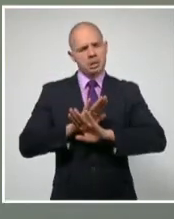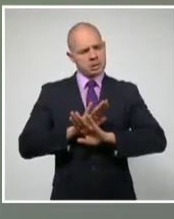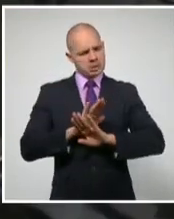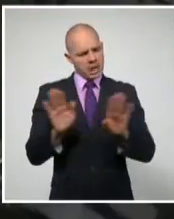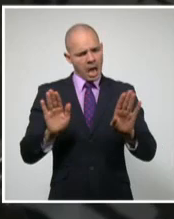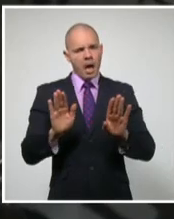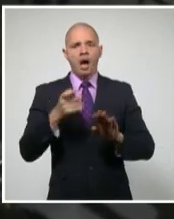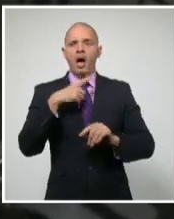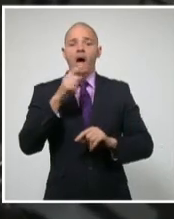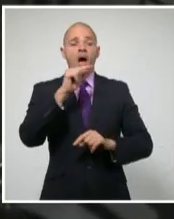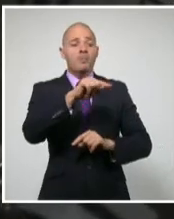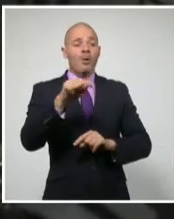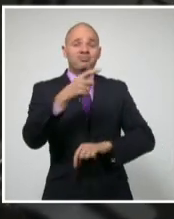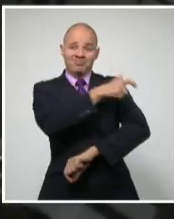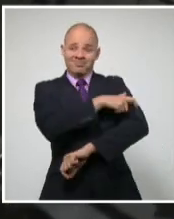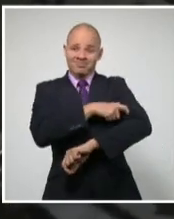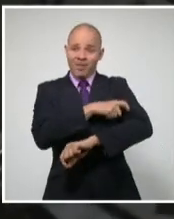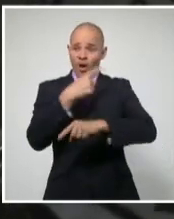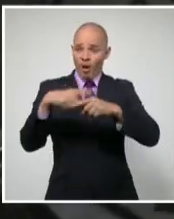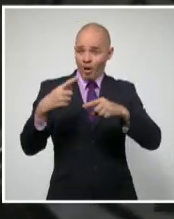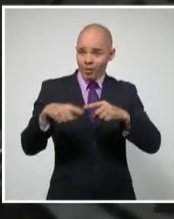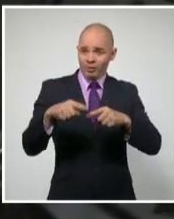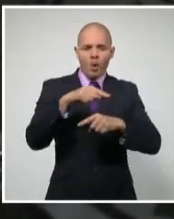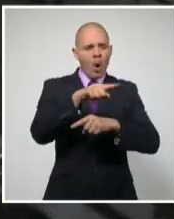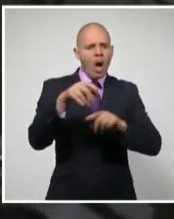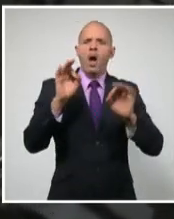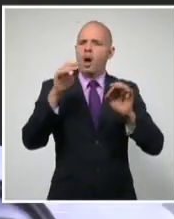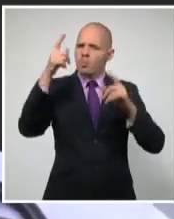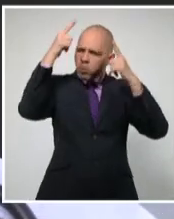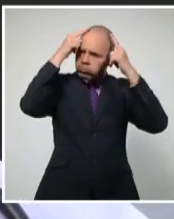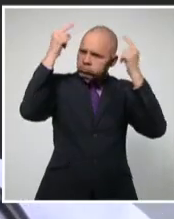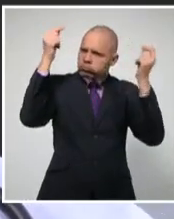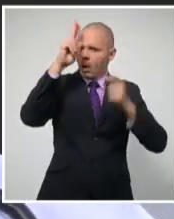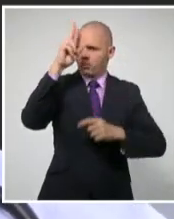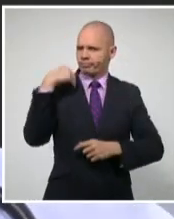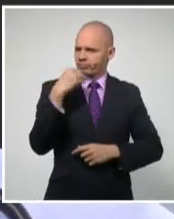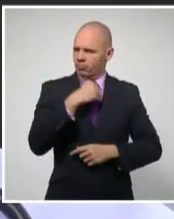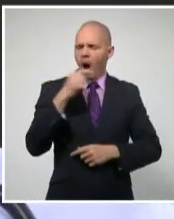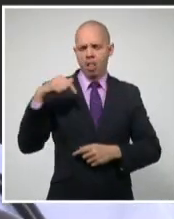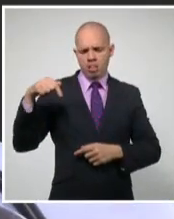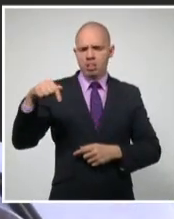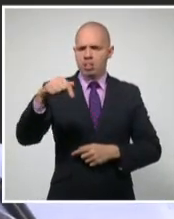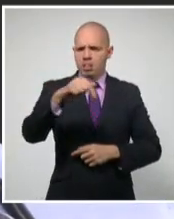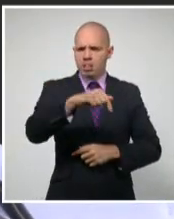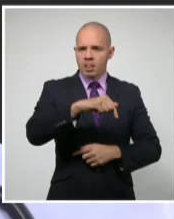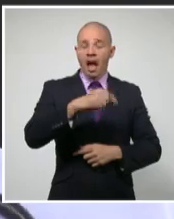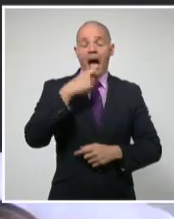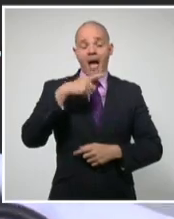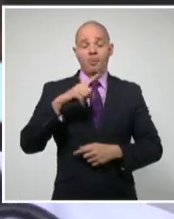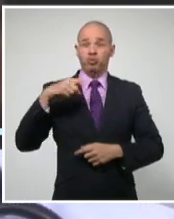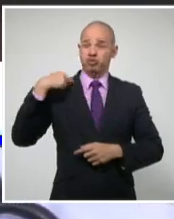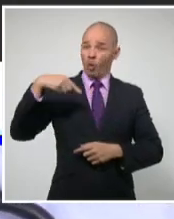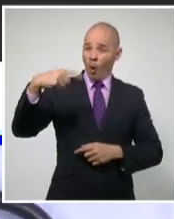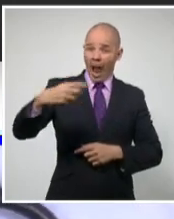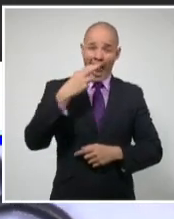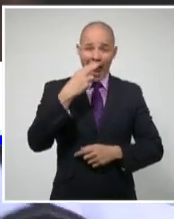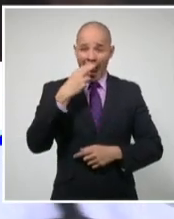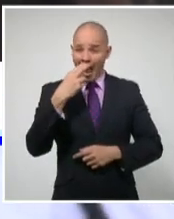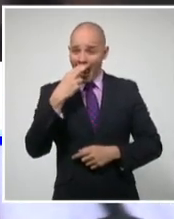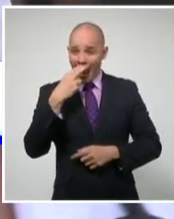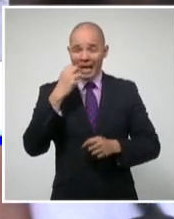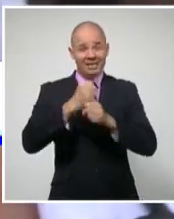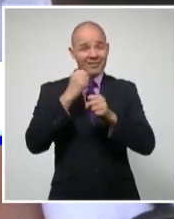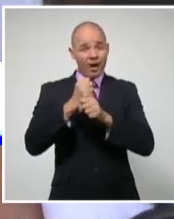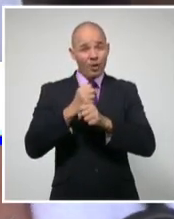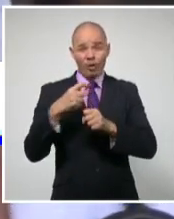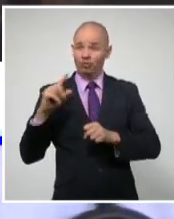están vinculados a personal de salud de centros cercanos. Aquí todas las mañanas se pesquisa antes de salir el trabajador a su puesto de trabajo si presenta